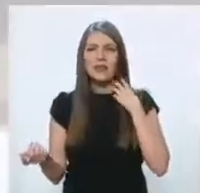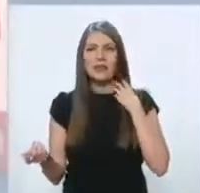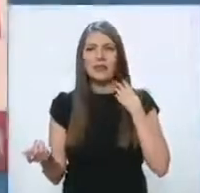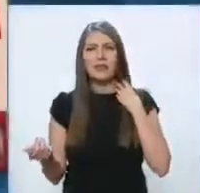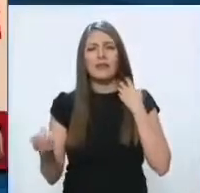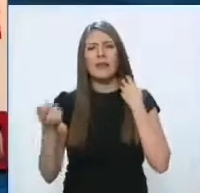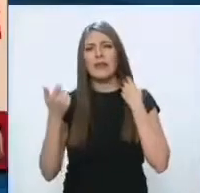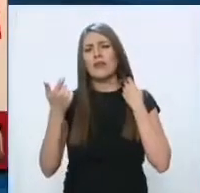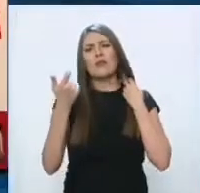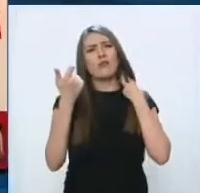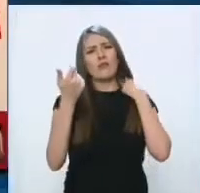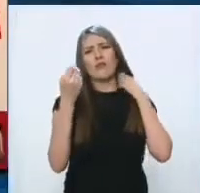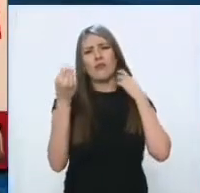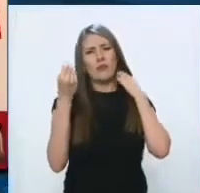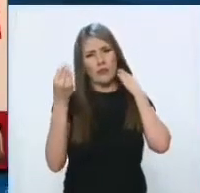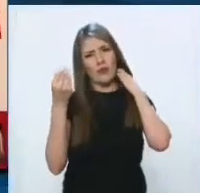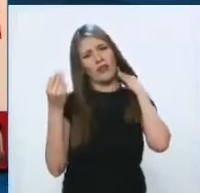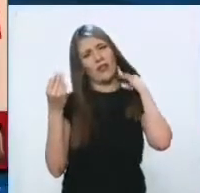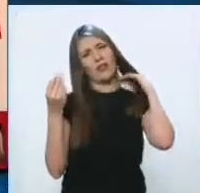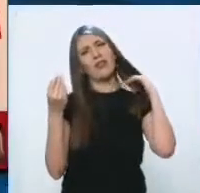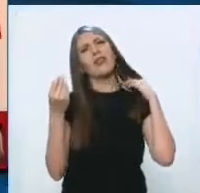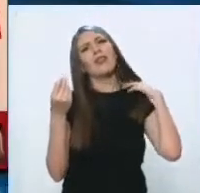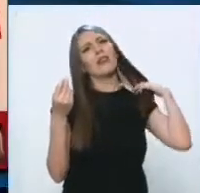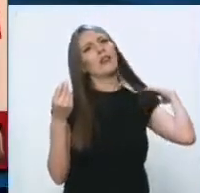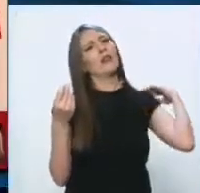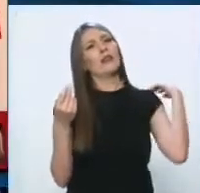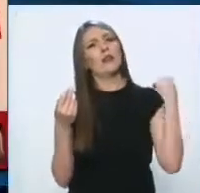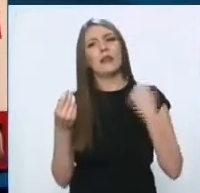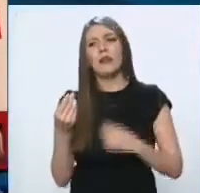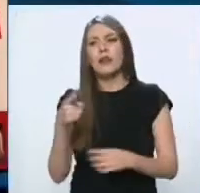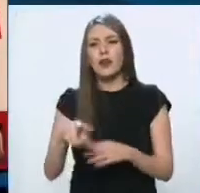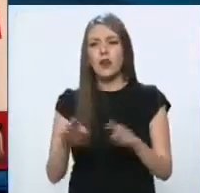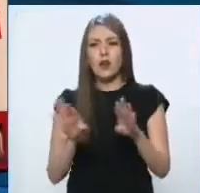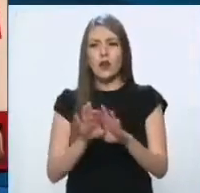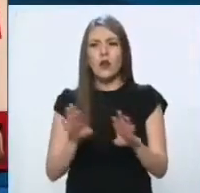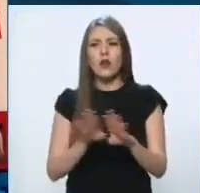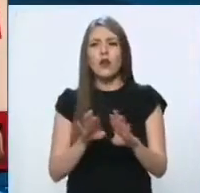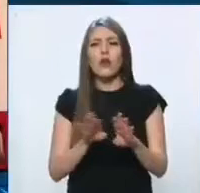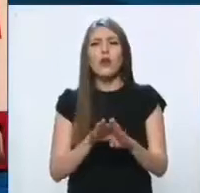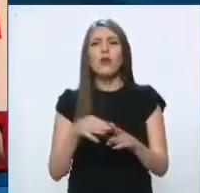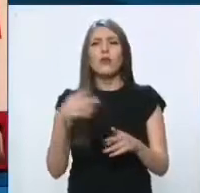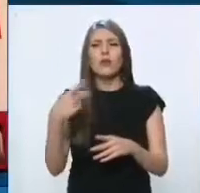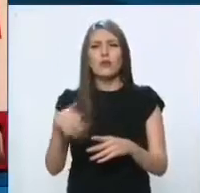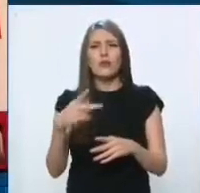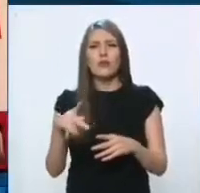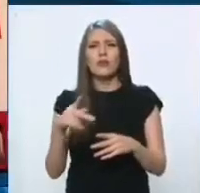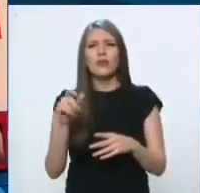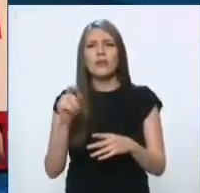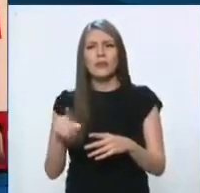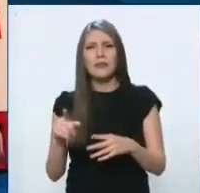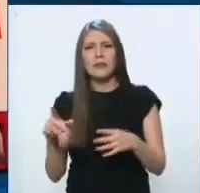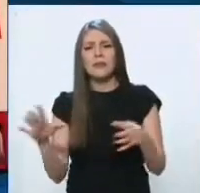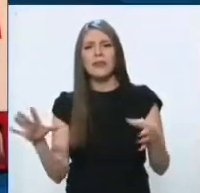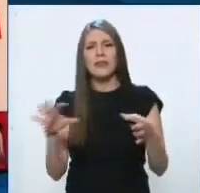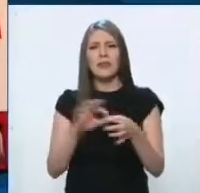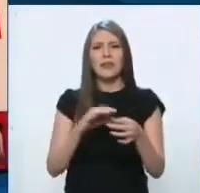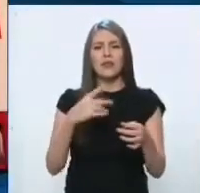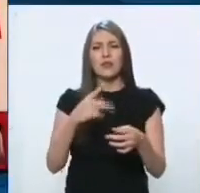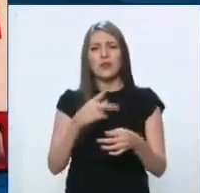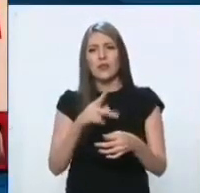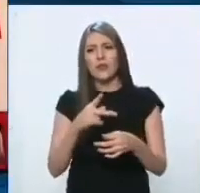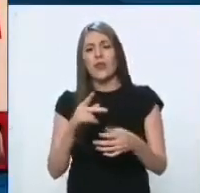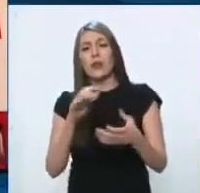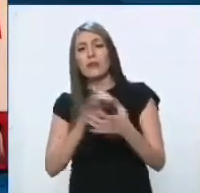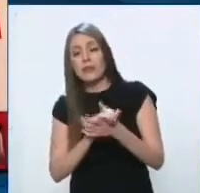inmensa, de una relación pues muy rara con su pareja, que no sabíamos si es concubina,